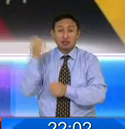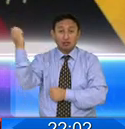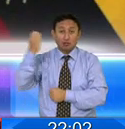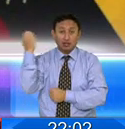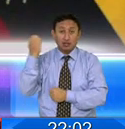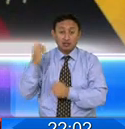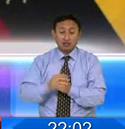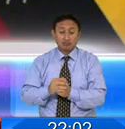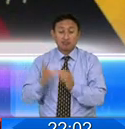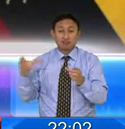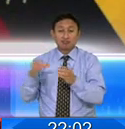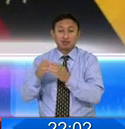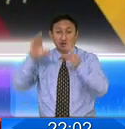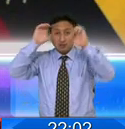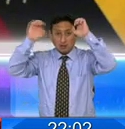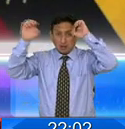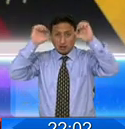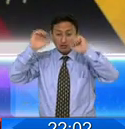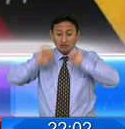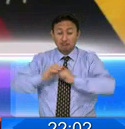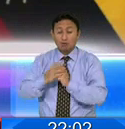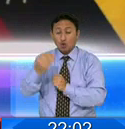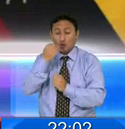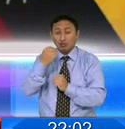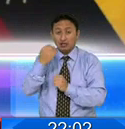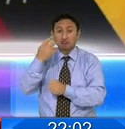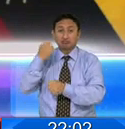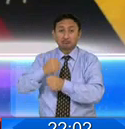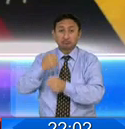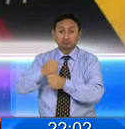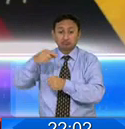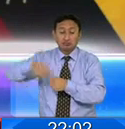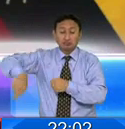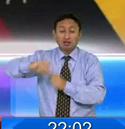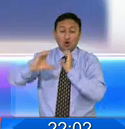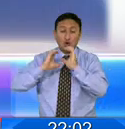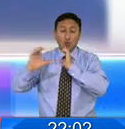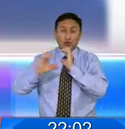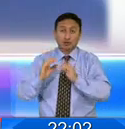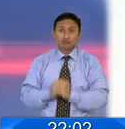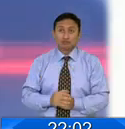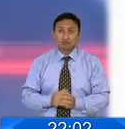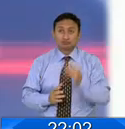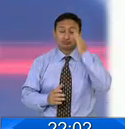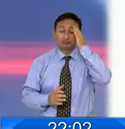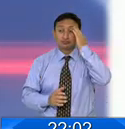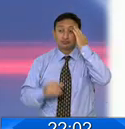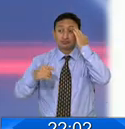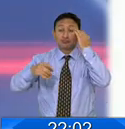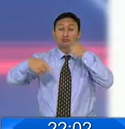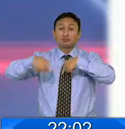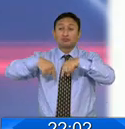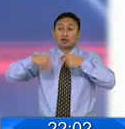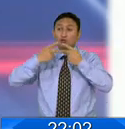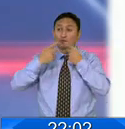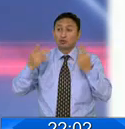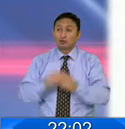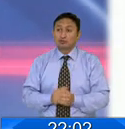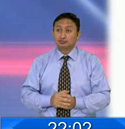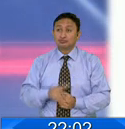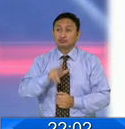emergencias, sectores estratégicos, cadena alimenticia, trabajadores de los medios de comunicación. Además, el transporte público podrá circular solo